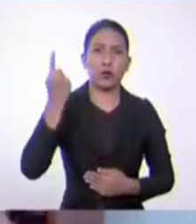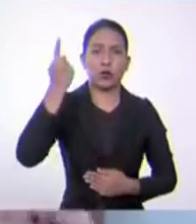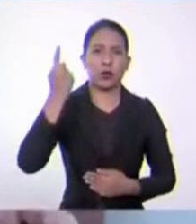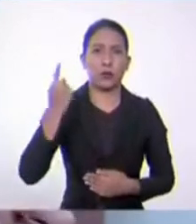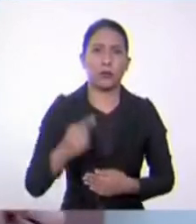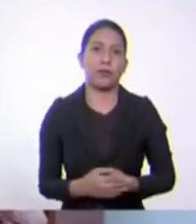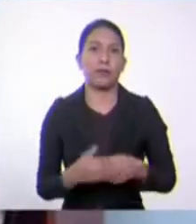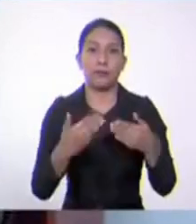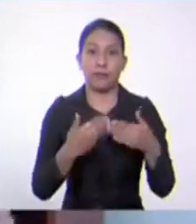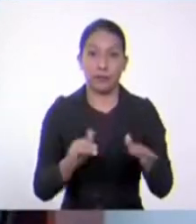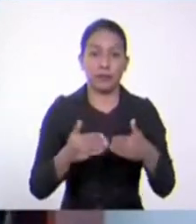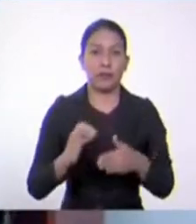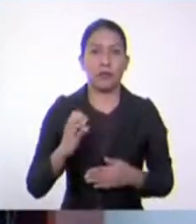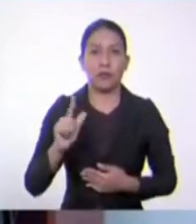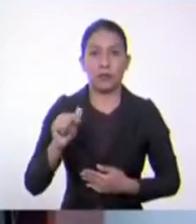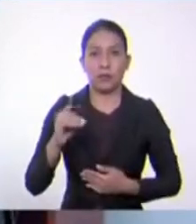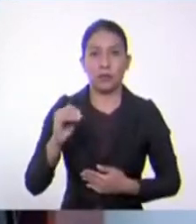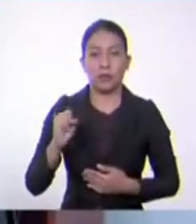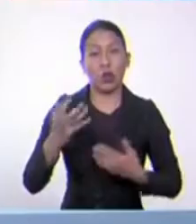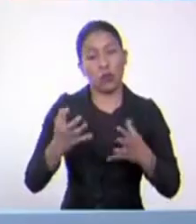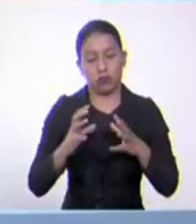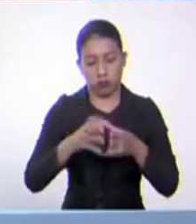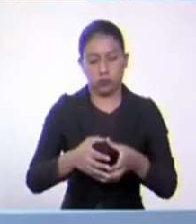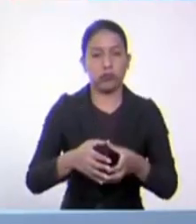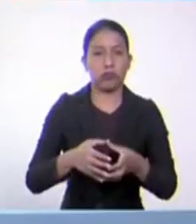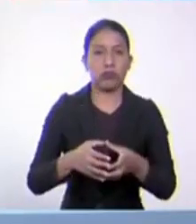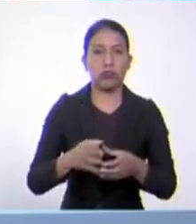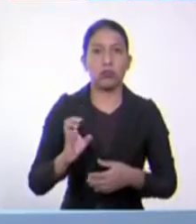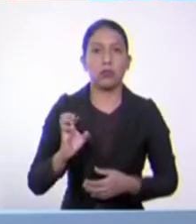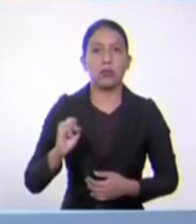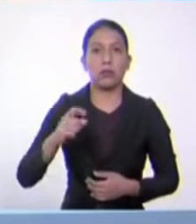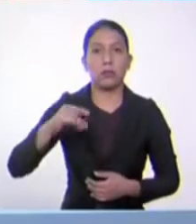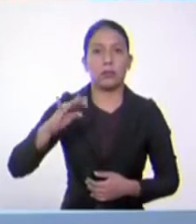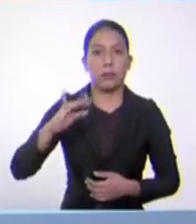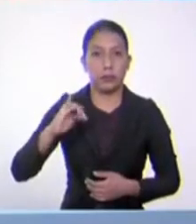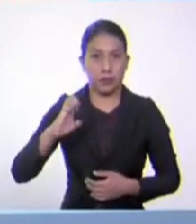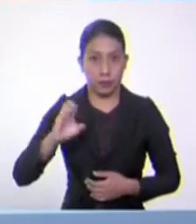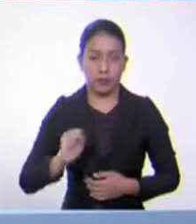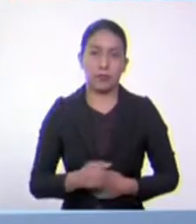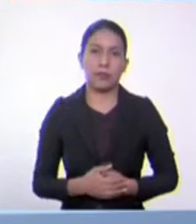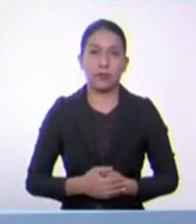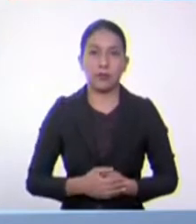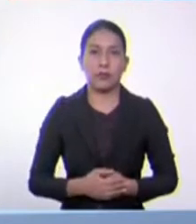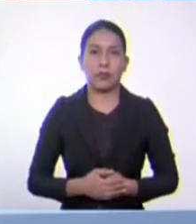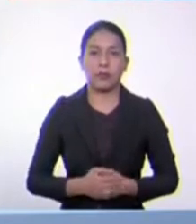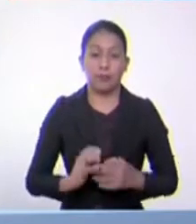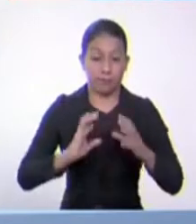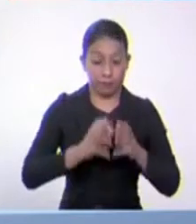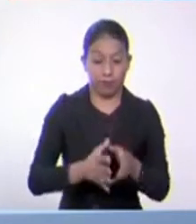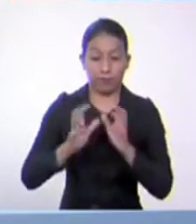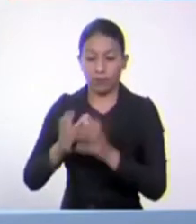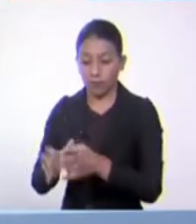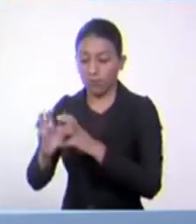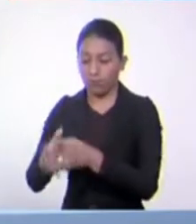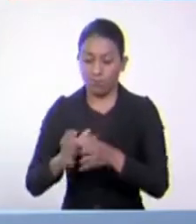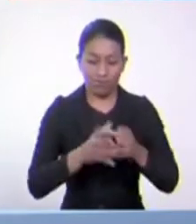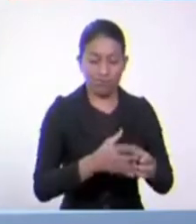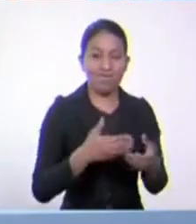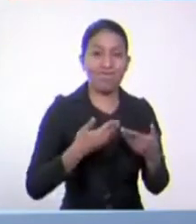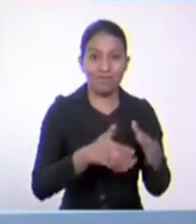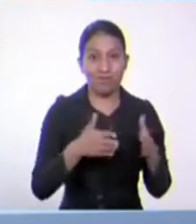diferentes clados o grupos de especies. Los organismos se clasifican o se agrupan de